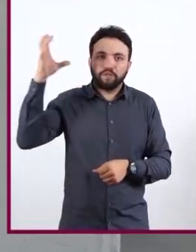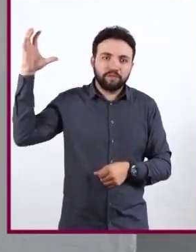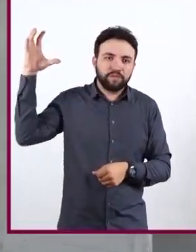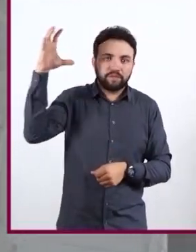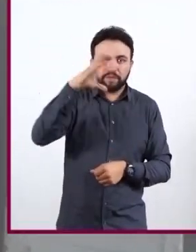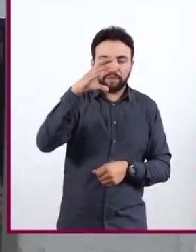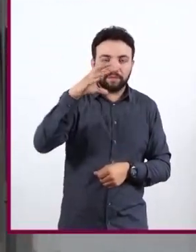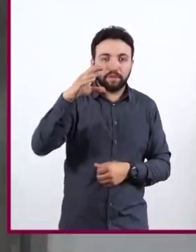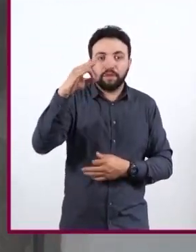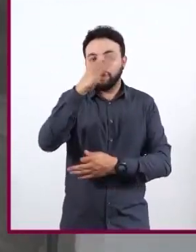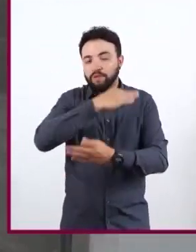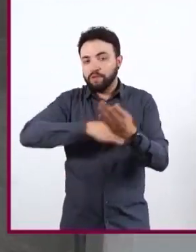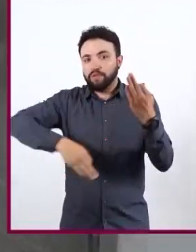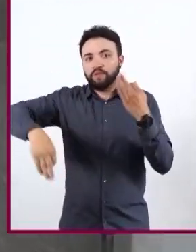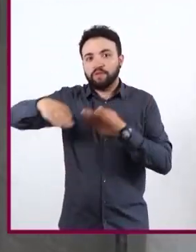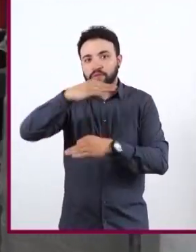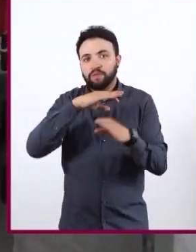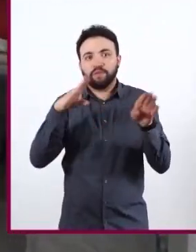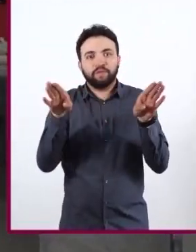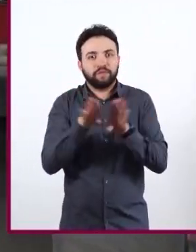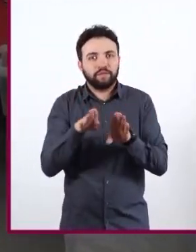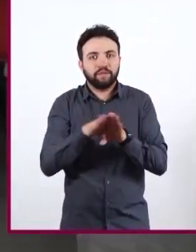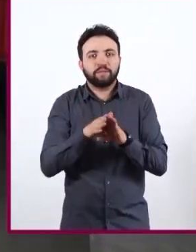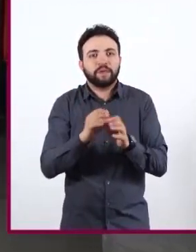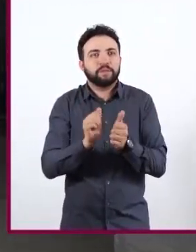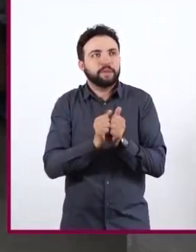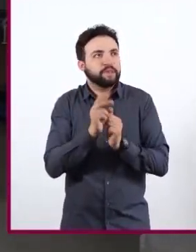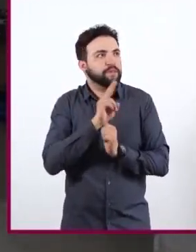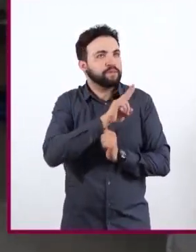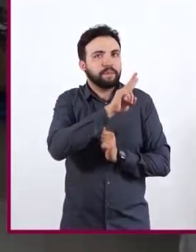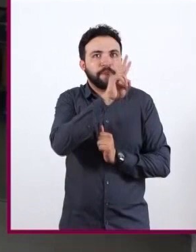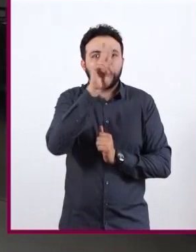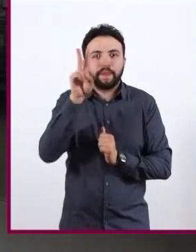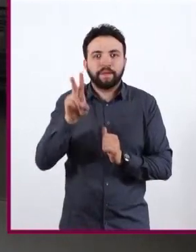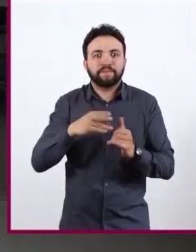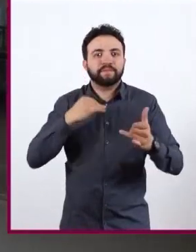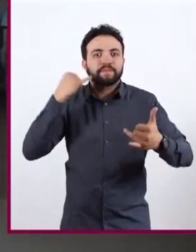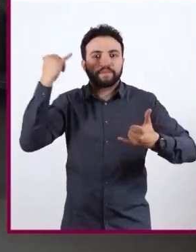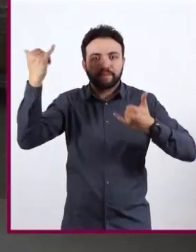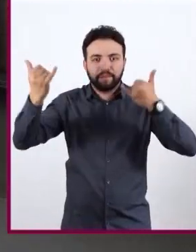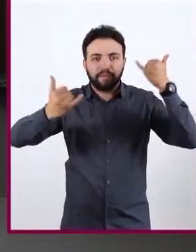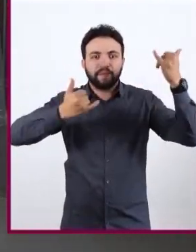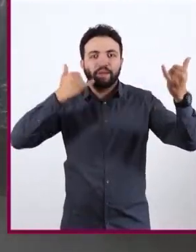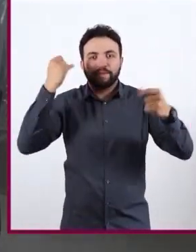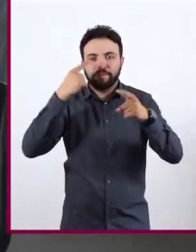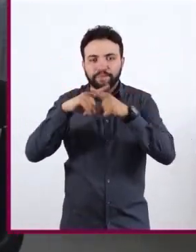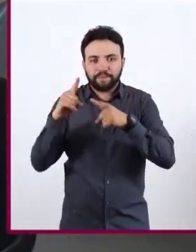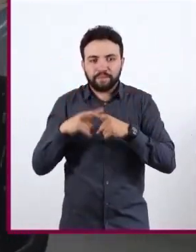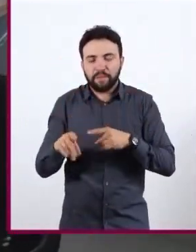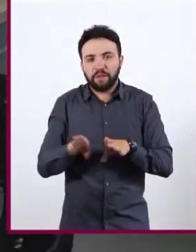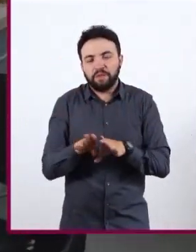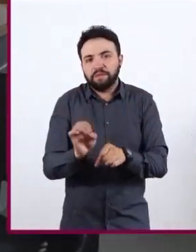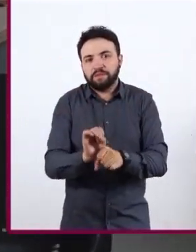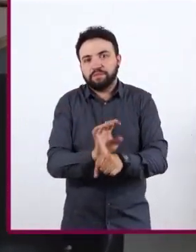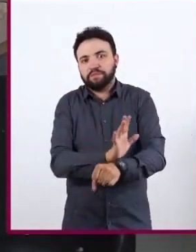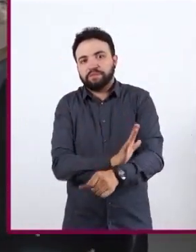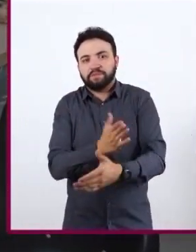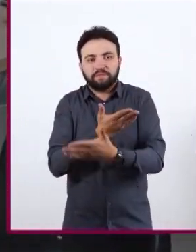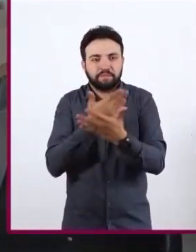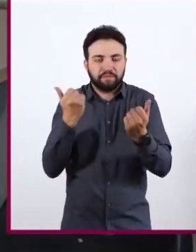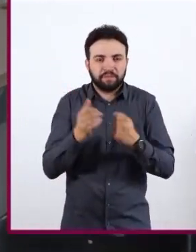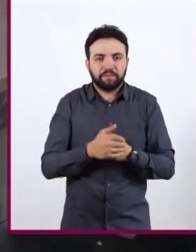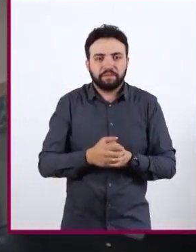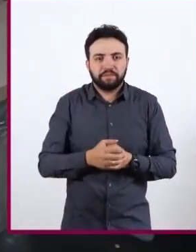que toda la atmósfera ya te lleva a ese punto de, pues no sé si es inspiración, pero por lo menos